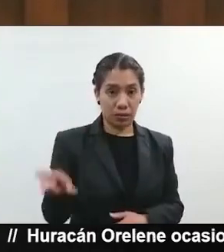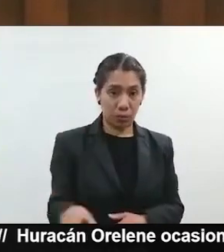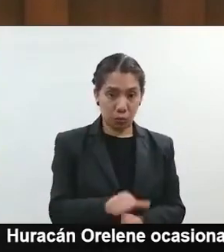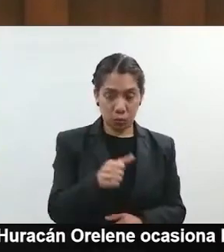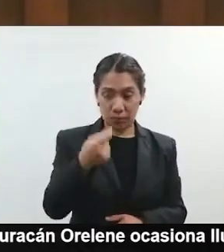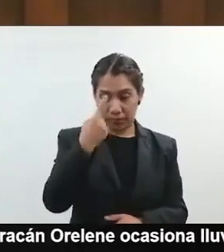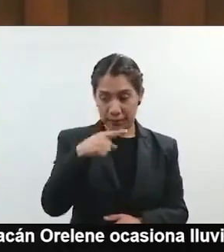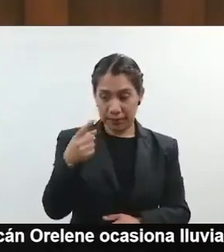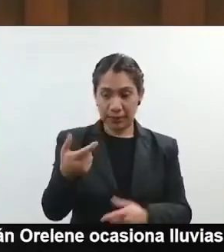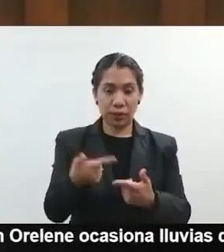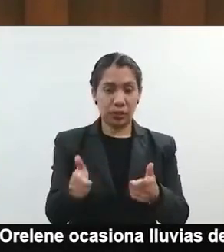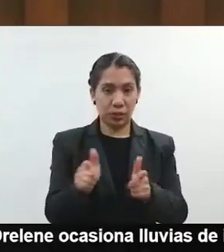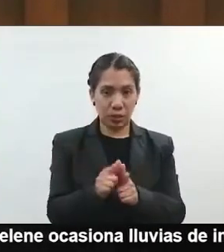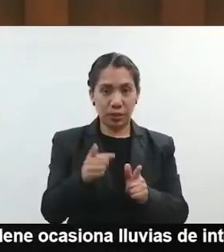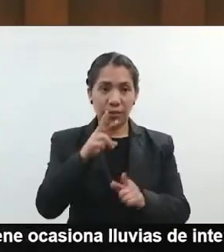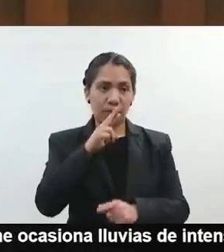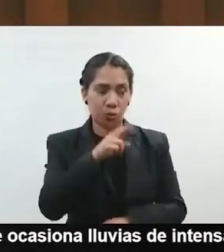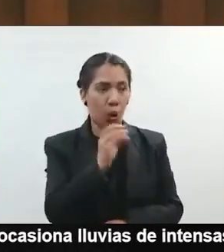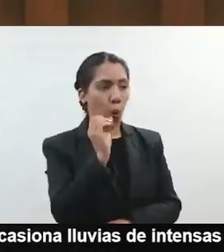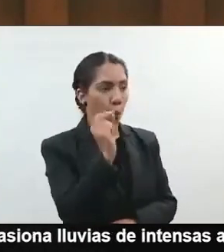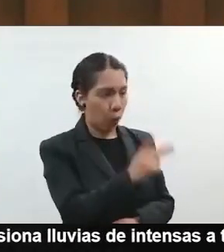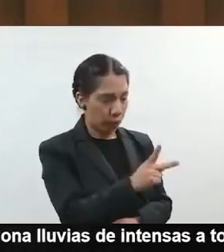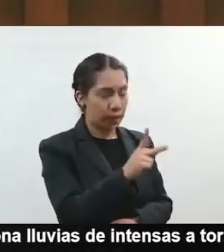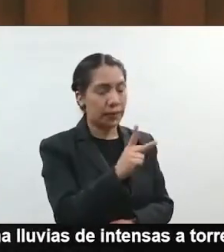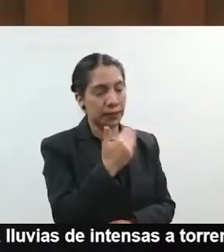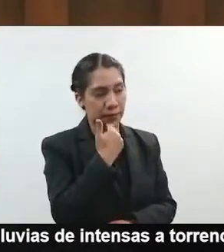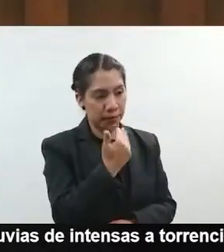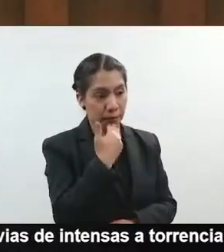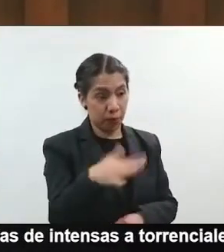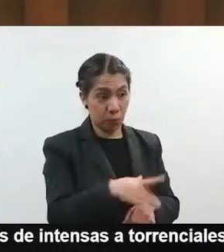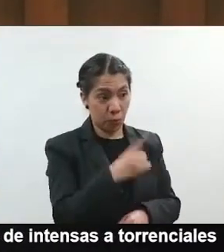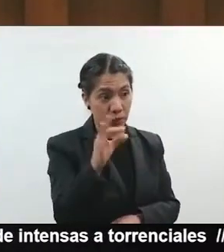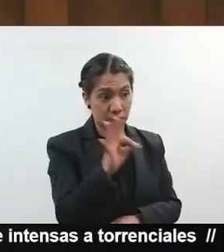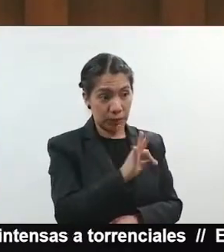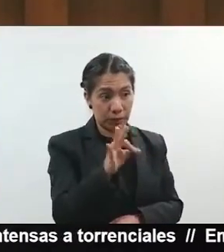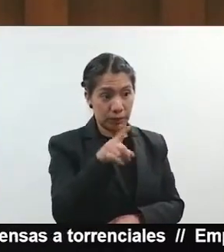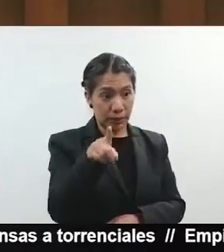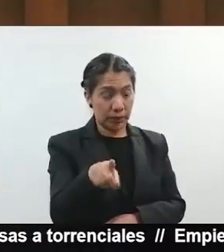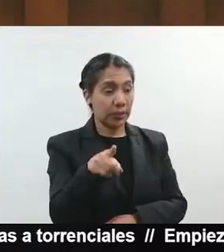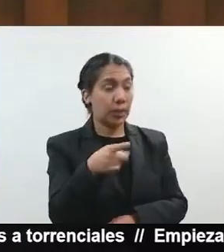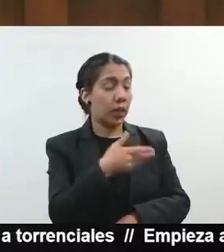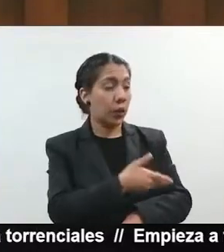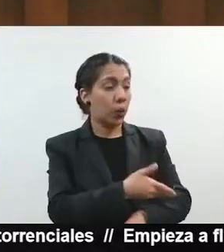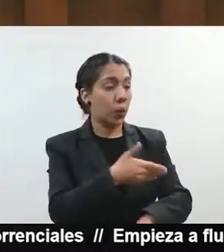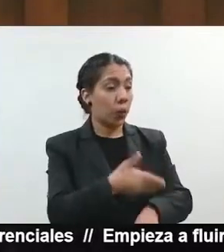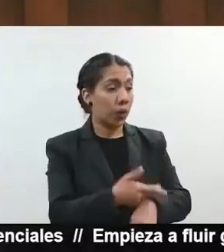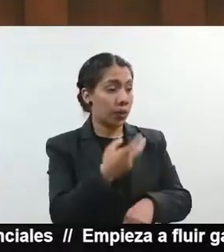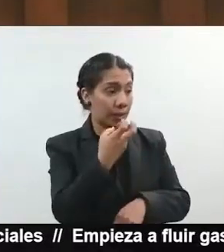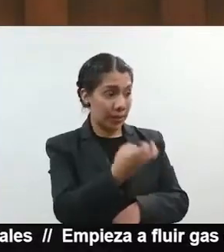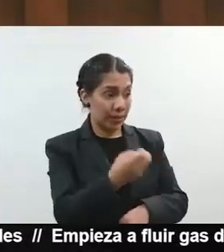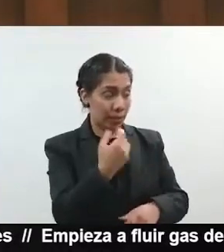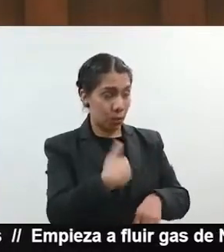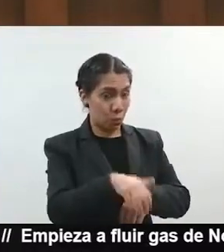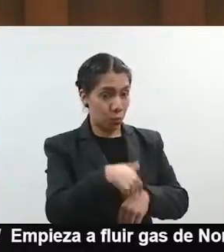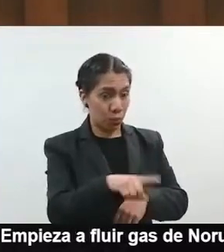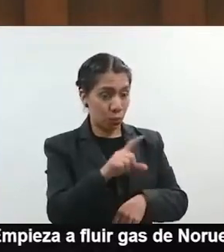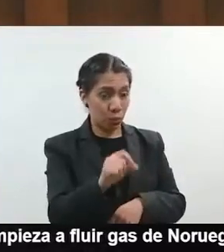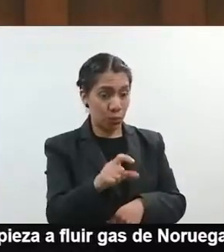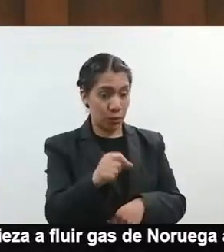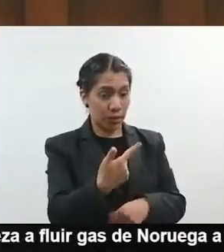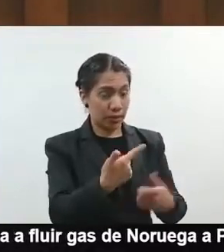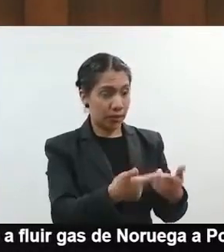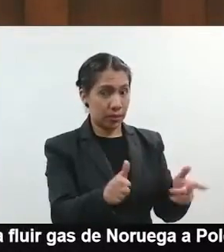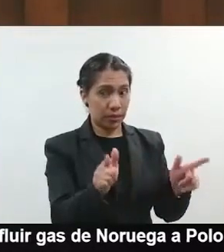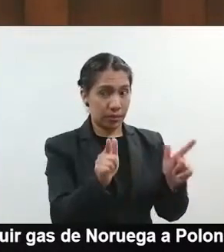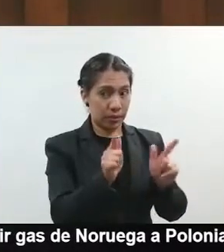Ok, sale, ahí me dices porque si el capi, el compa es el del 27 Batallón, bien a decir el capi, el